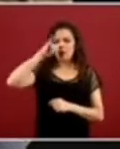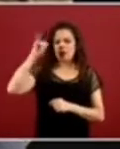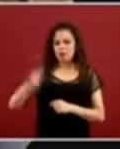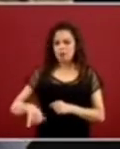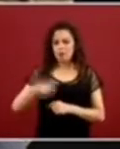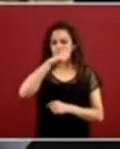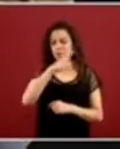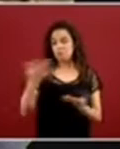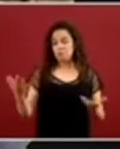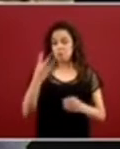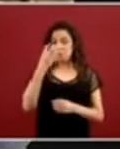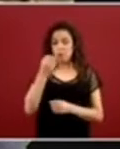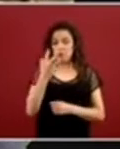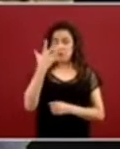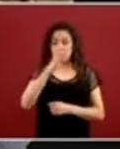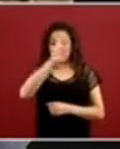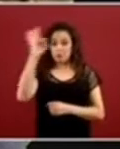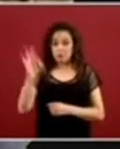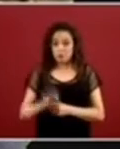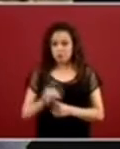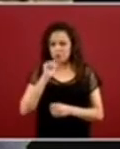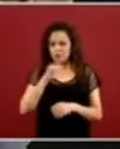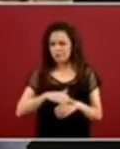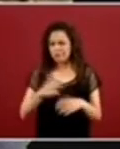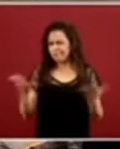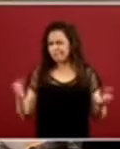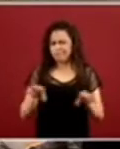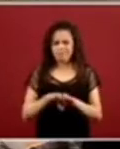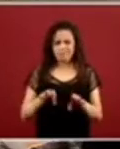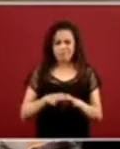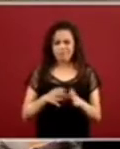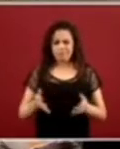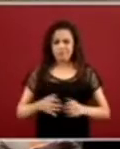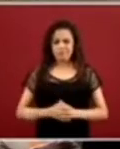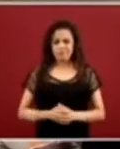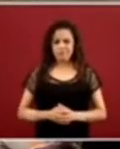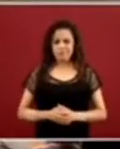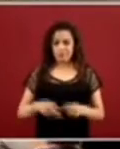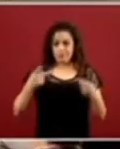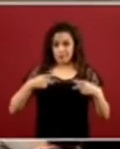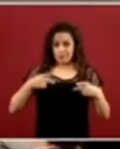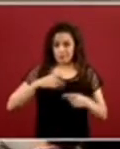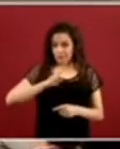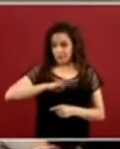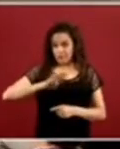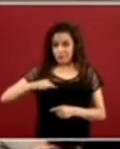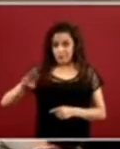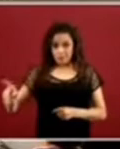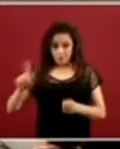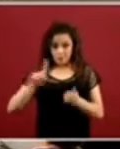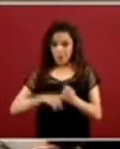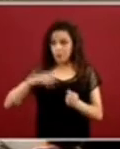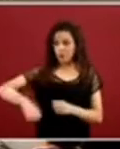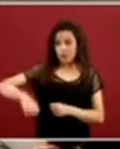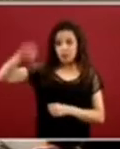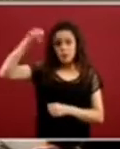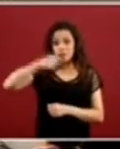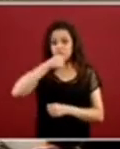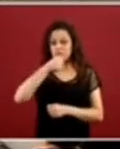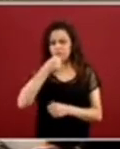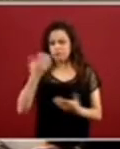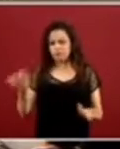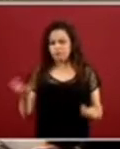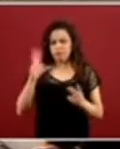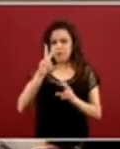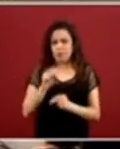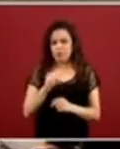o 5% nada más. Entonces estamos viendo que los que están muriendo pues no precisamente son adultos mayores como se había previsto, y